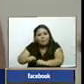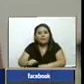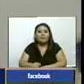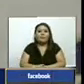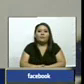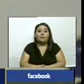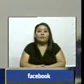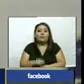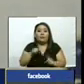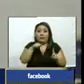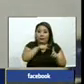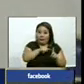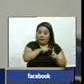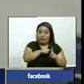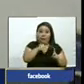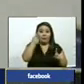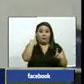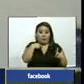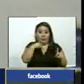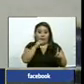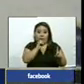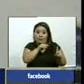¿verdad? Este señor